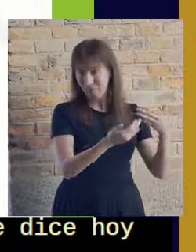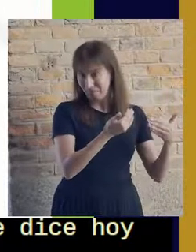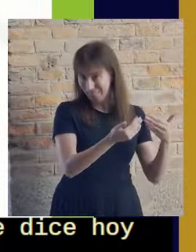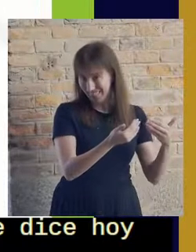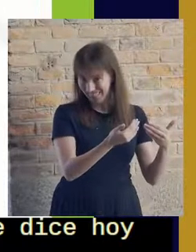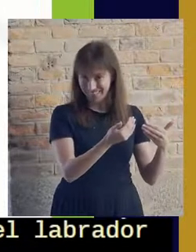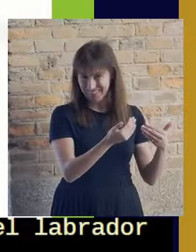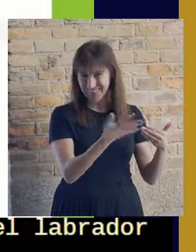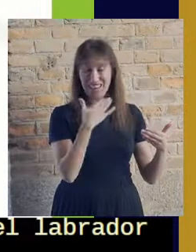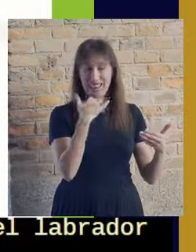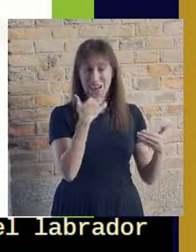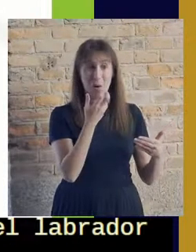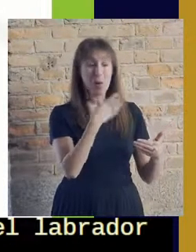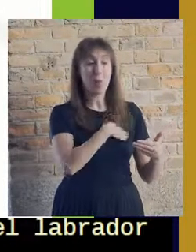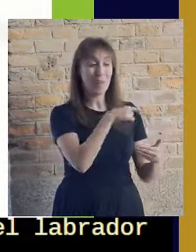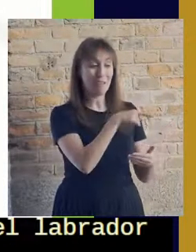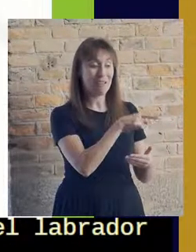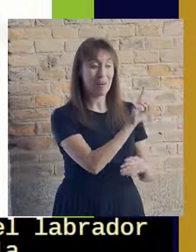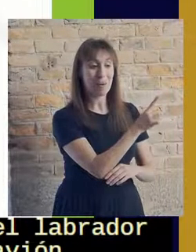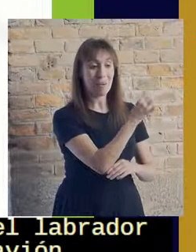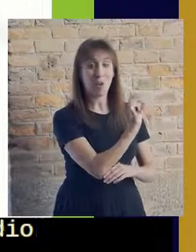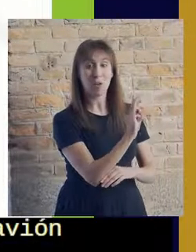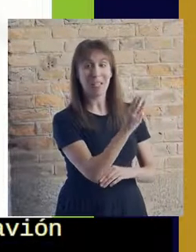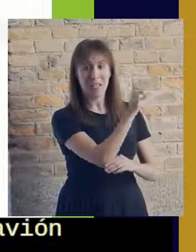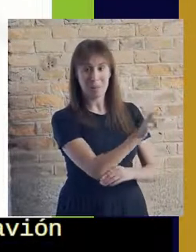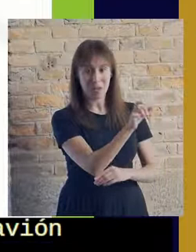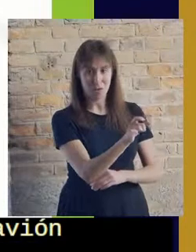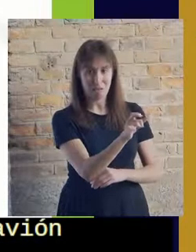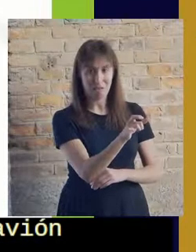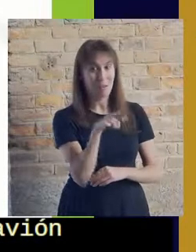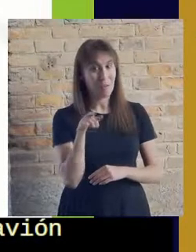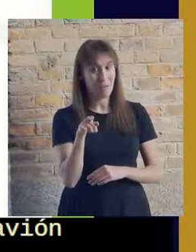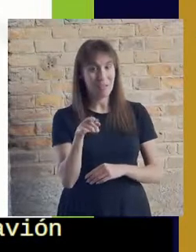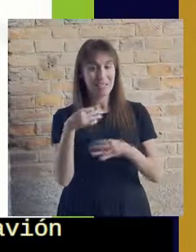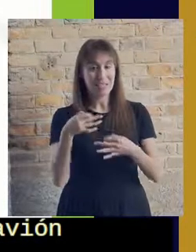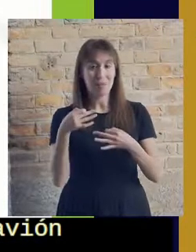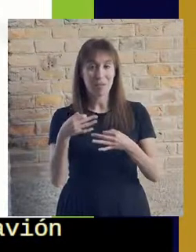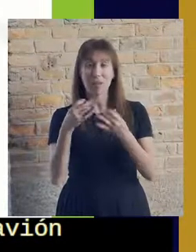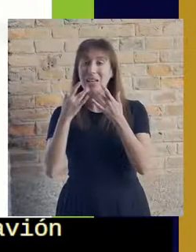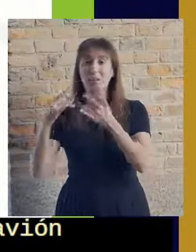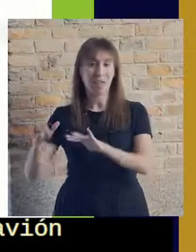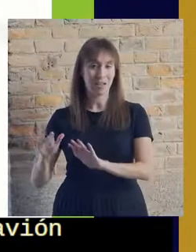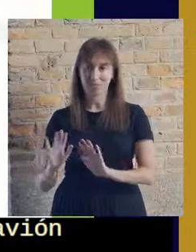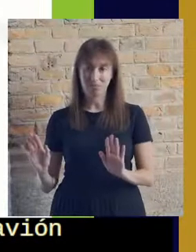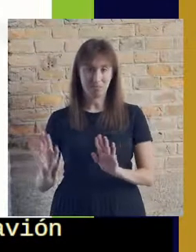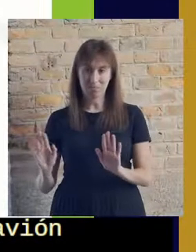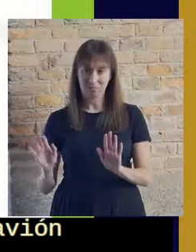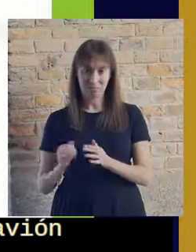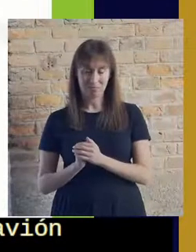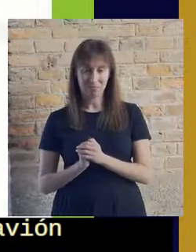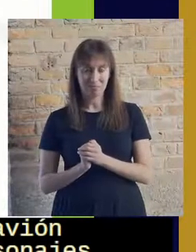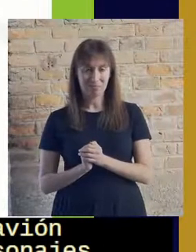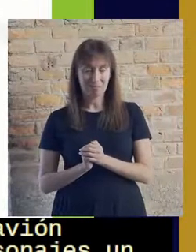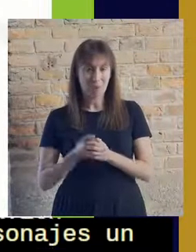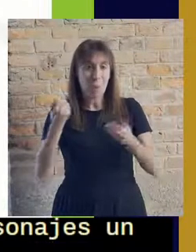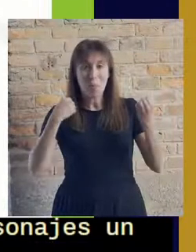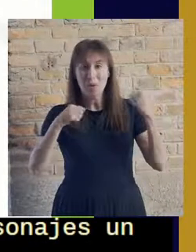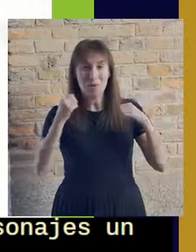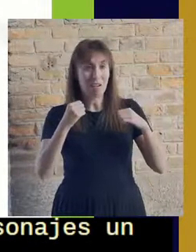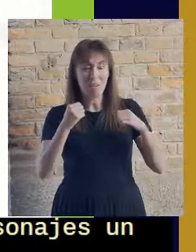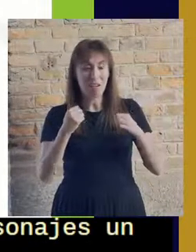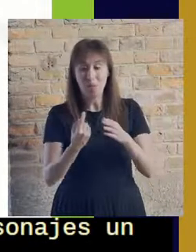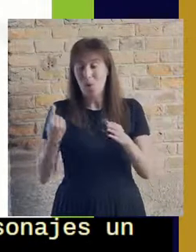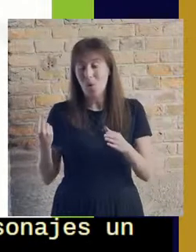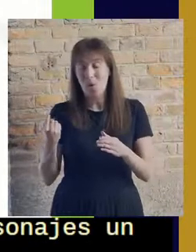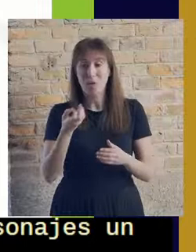narrador puede ser en primera persona o en tercera persona el ad escriptor siempre va externo a la obra vale los personajes un personaje ajeno entonces